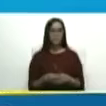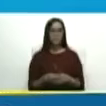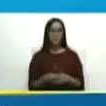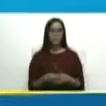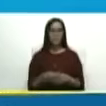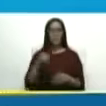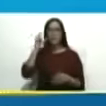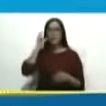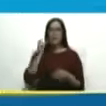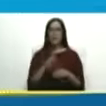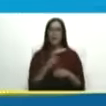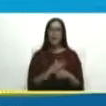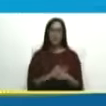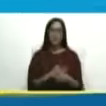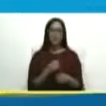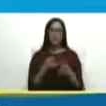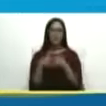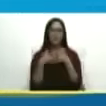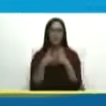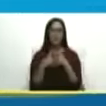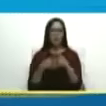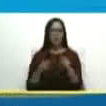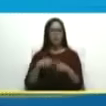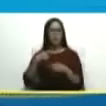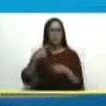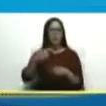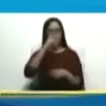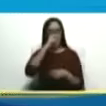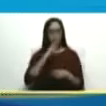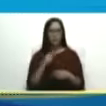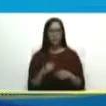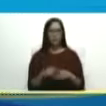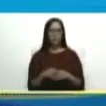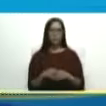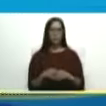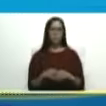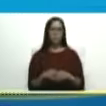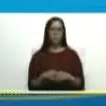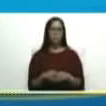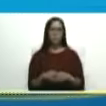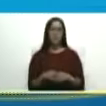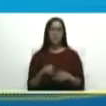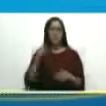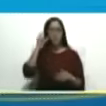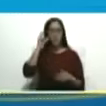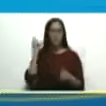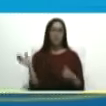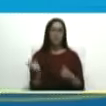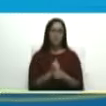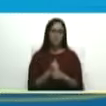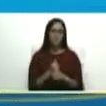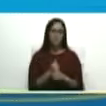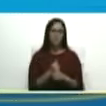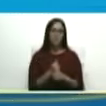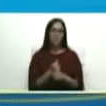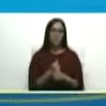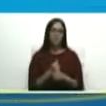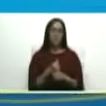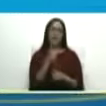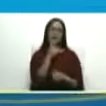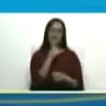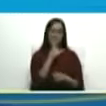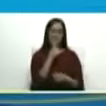Días antes nos habían dicho los gringos, no, esto lo vamos a dejar para el próximo año. Y en esos días capturamos a